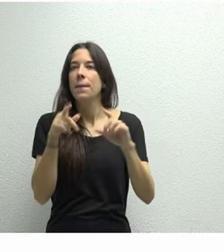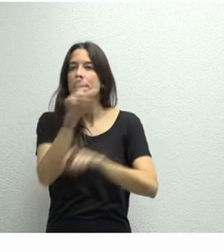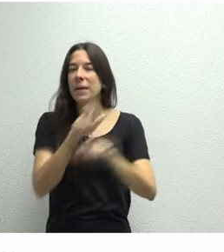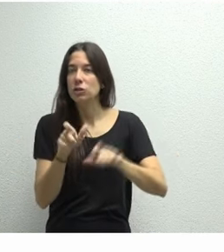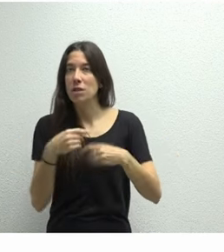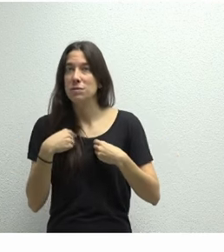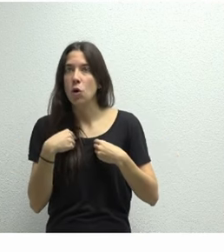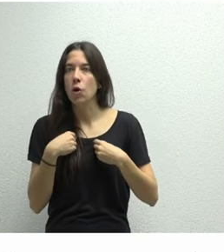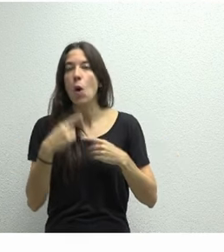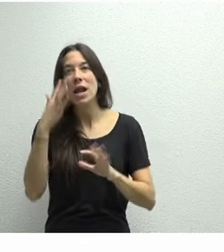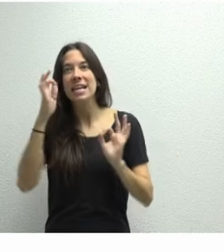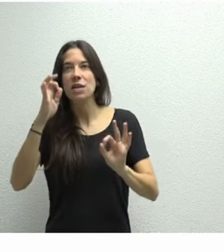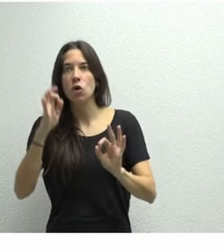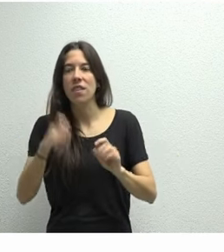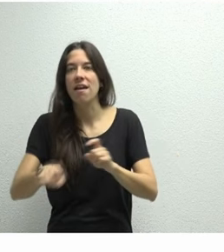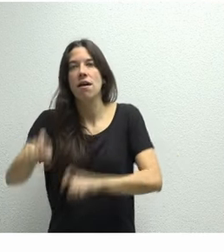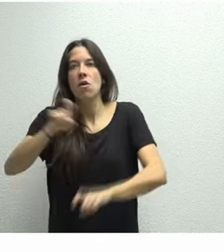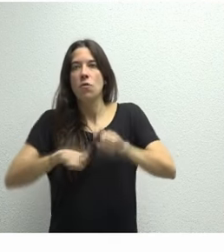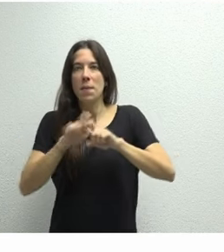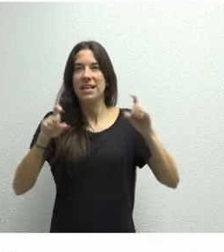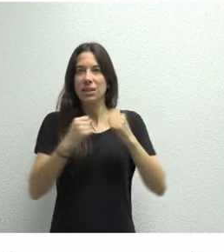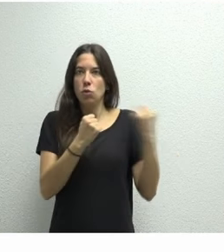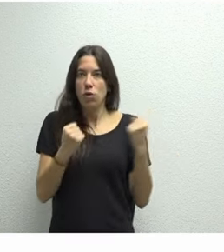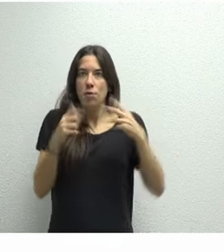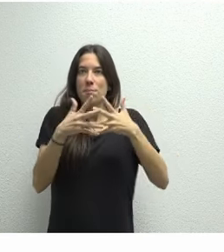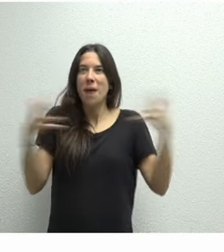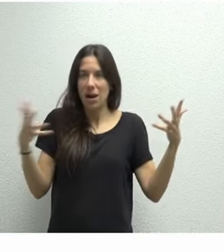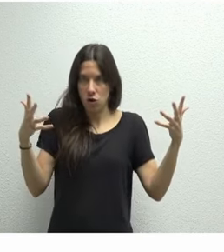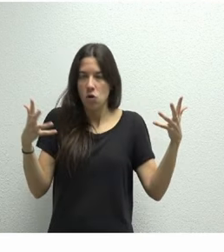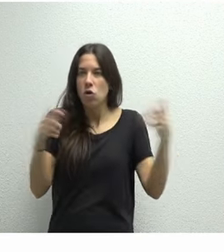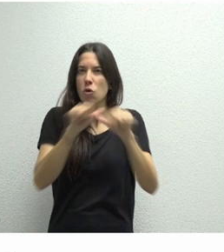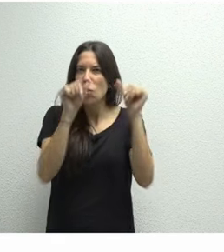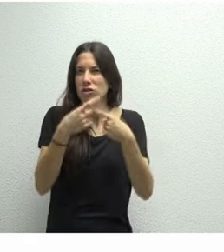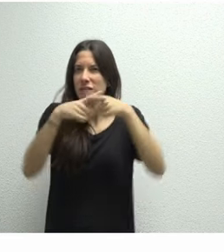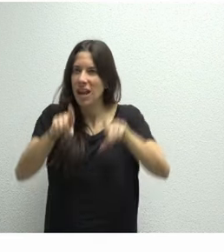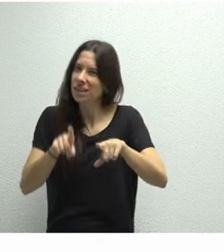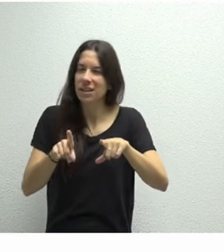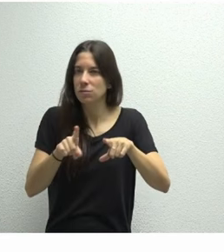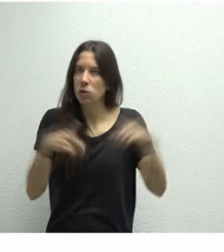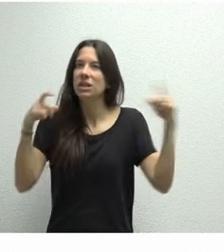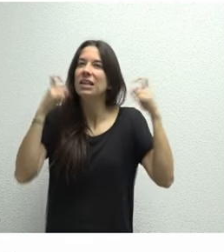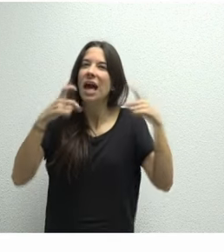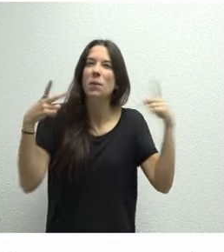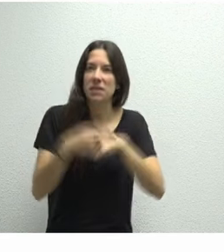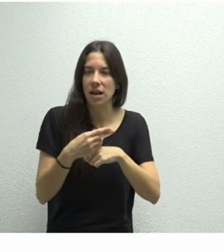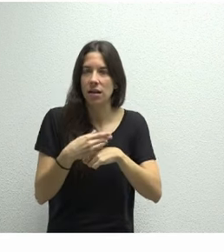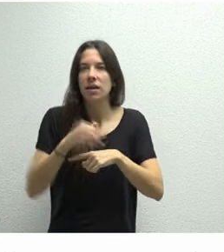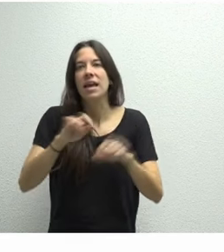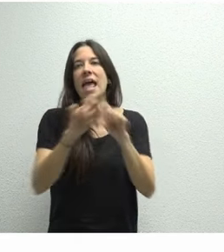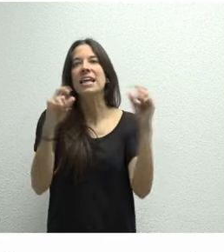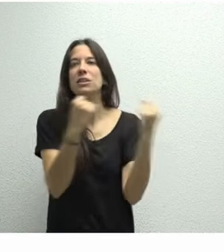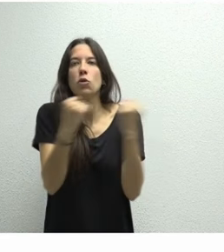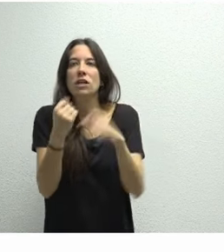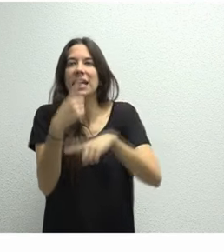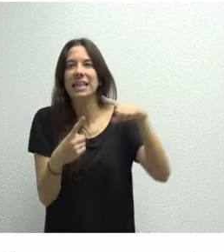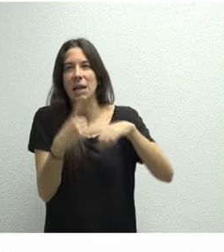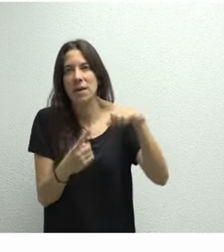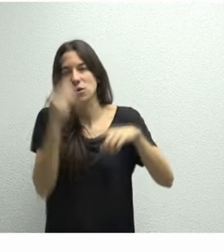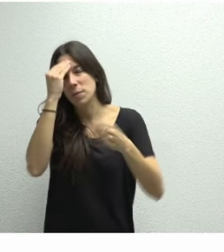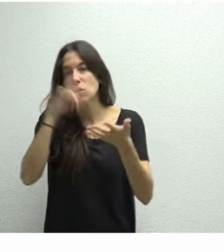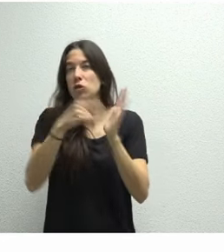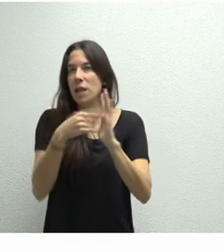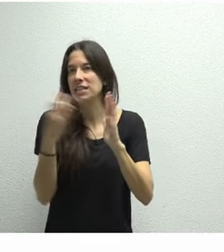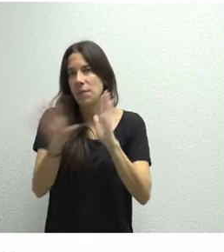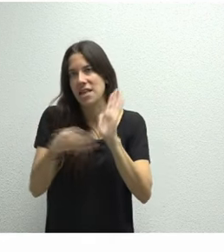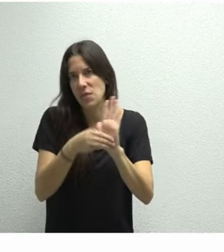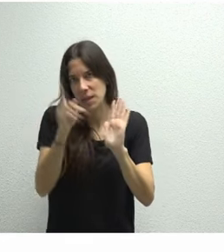al volver a una institución Macro con modelos diferentes estén en instituciones intermedias y eso creo que sí que en los planes se debería con ya